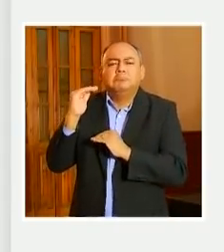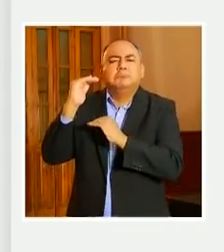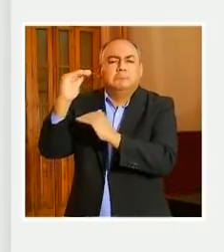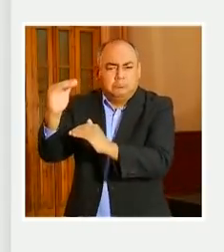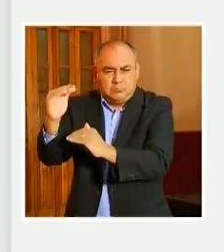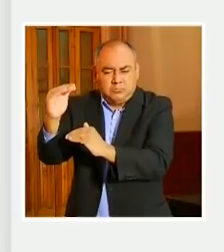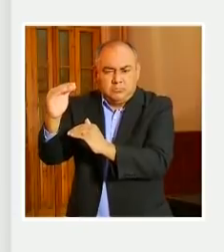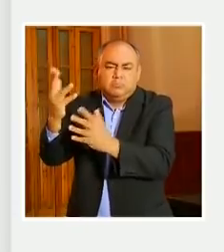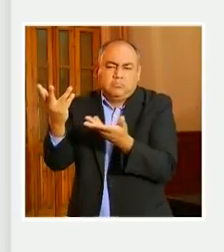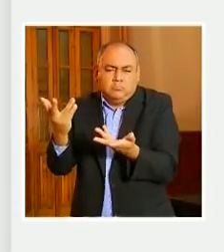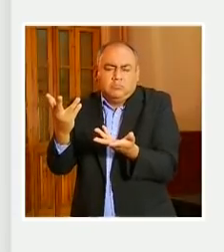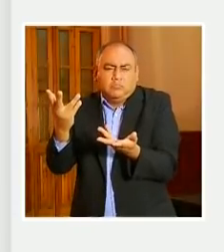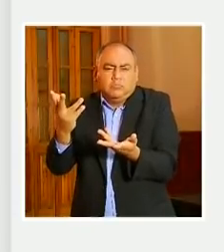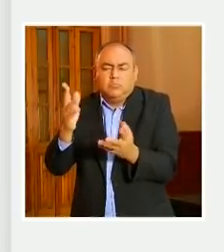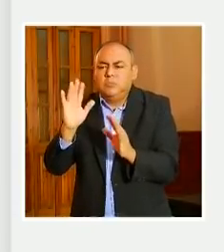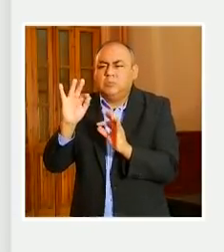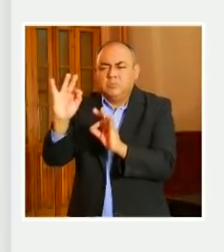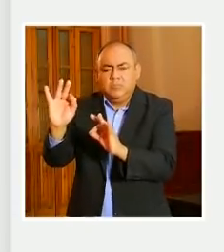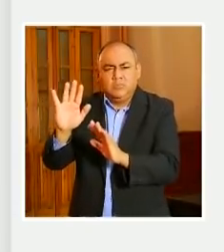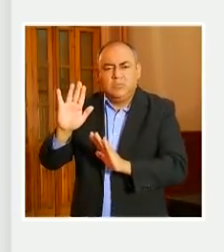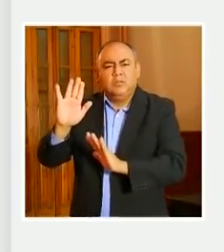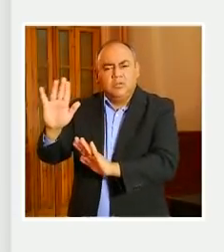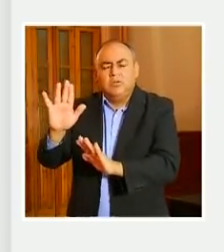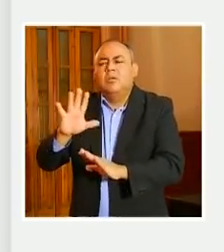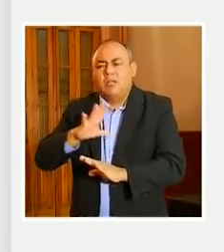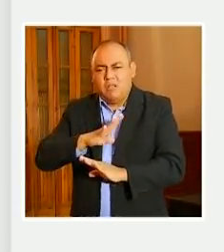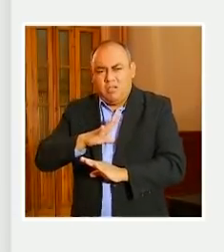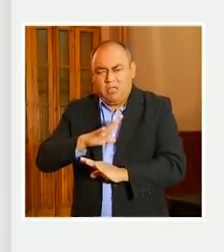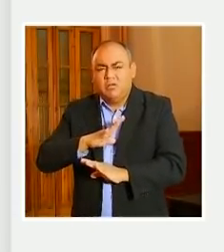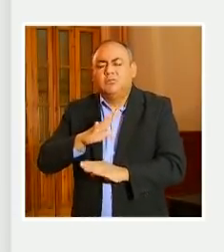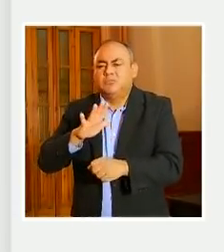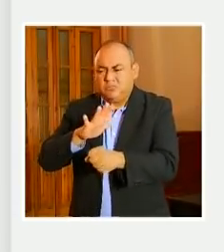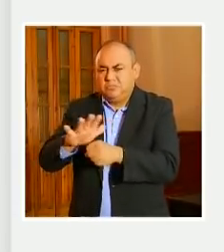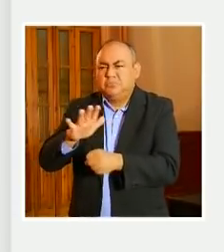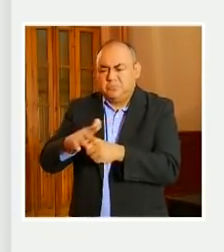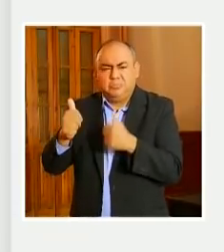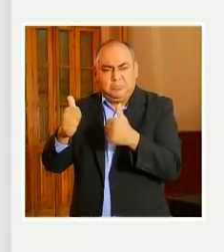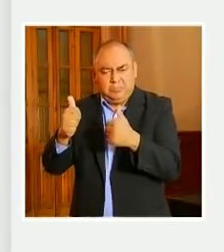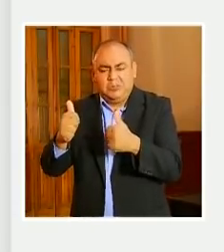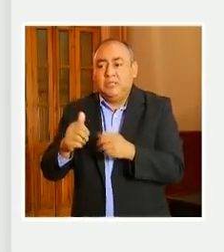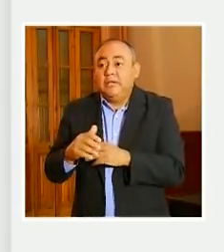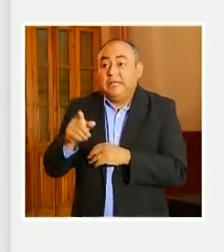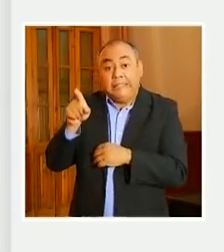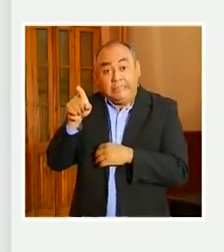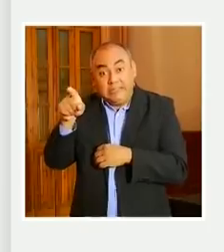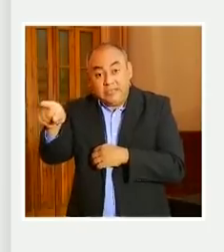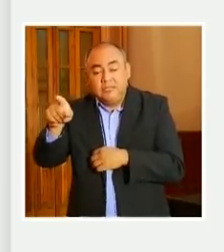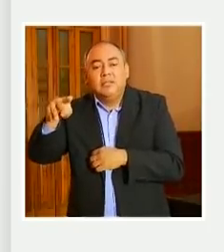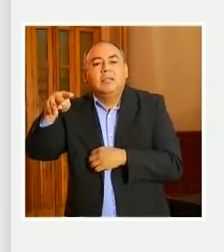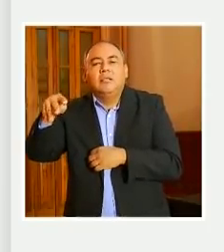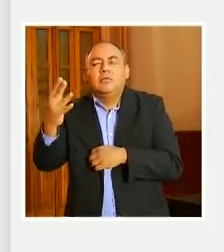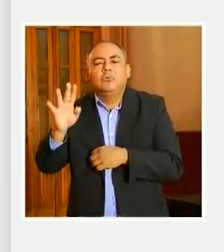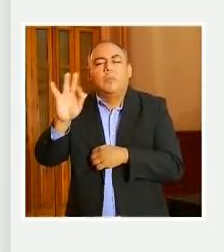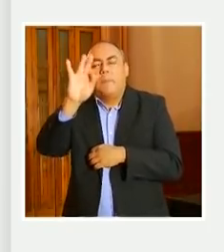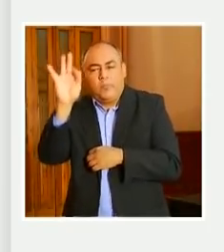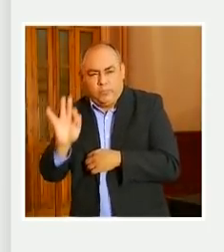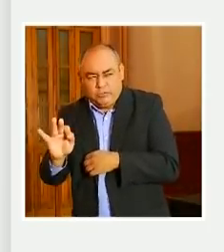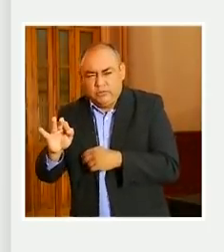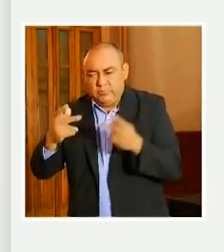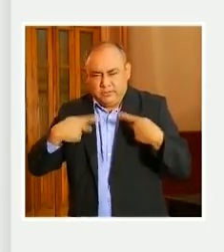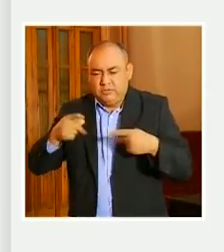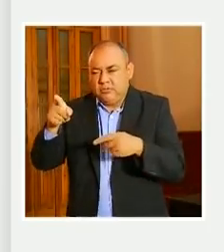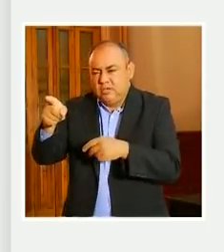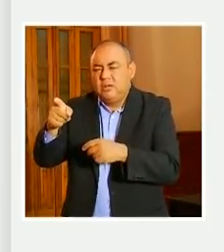Ha habido un pequeño incremento, estamos con un 14% de ocupación en camas de hospitalización general, con